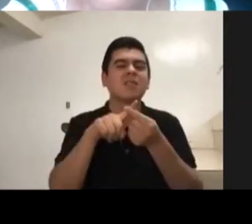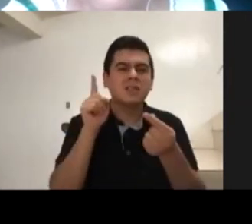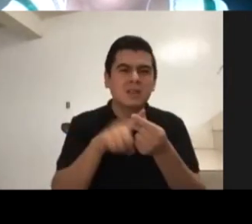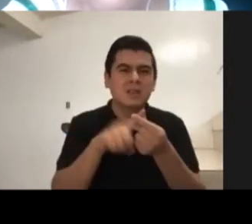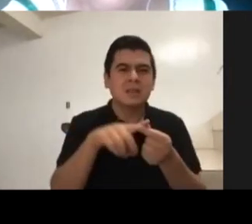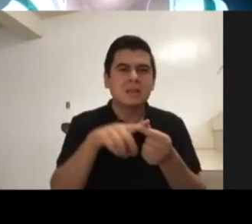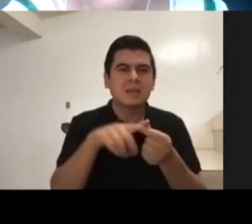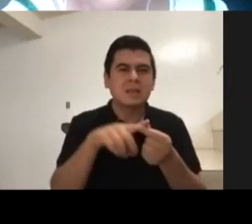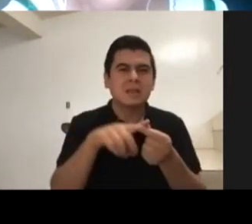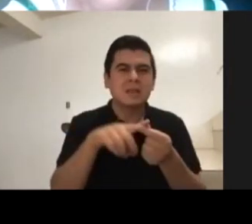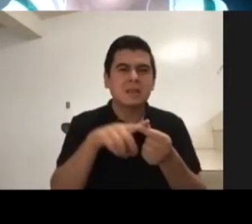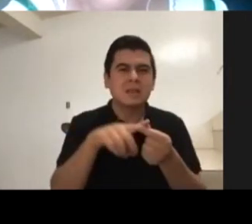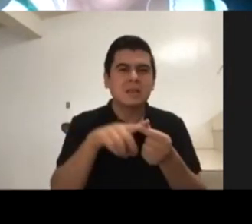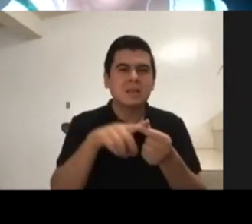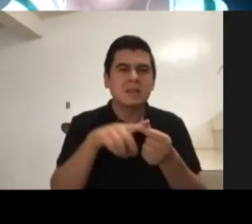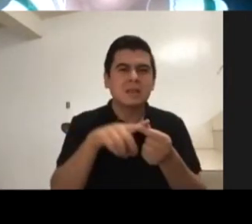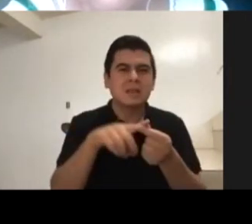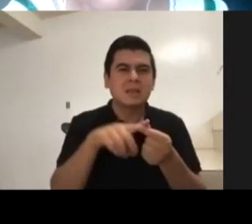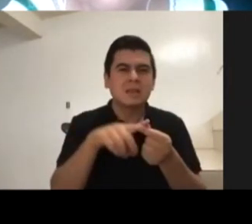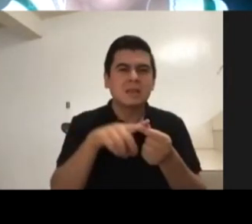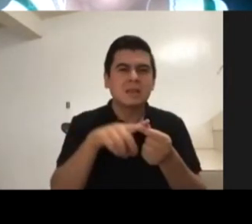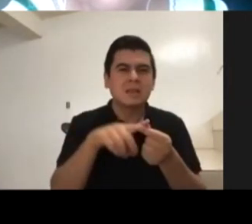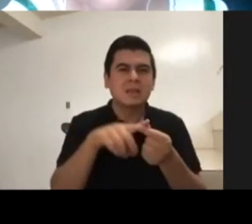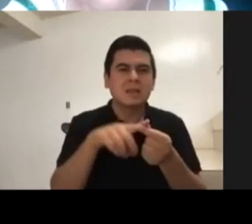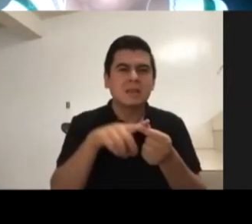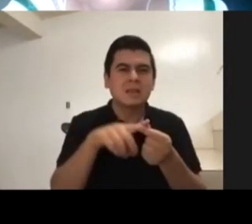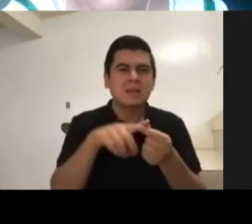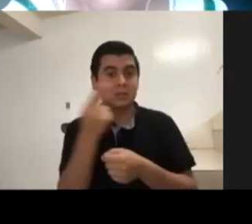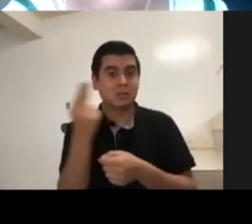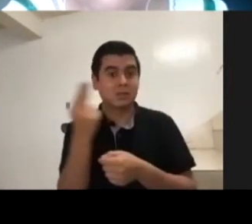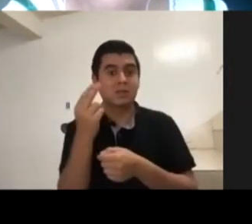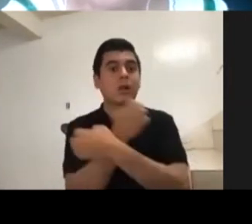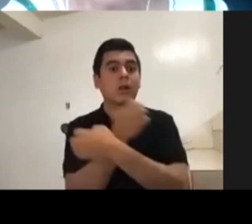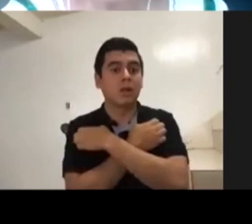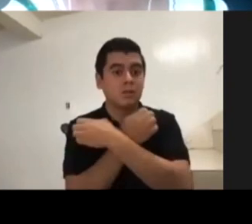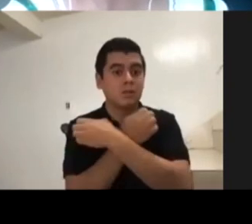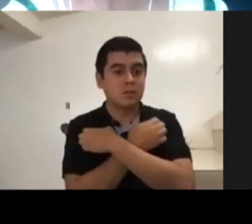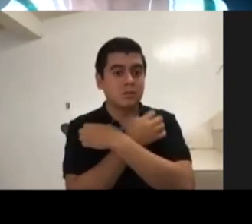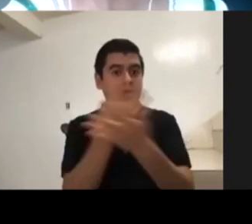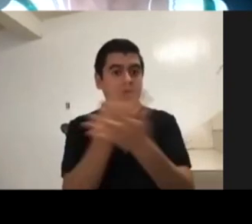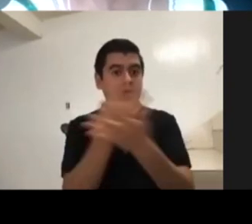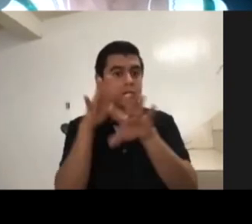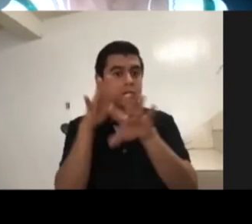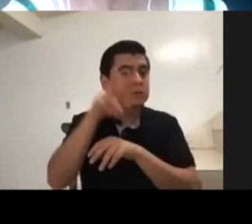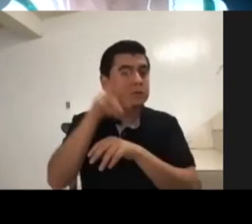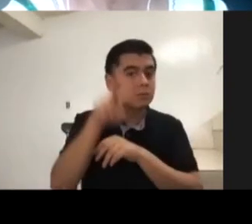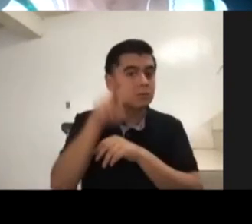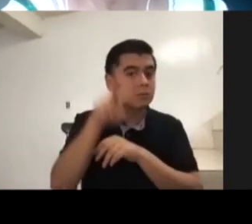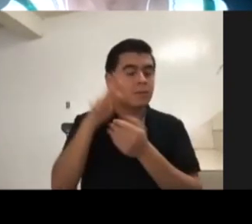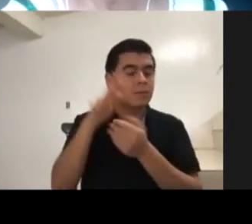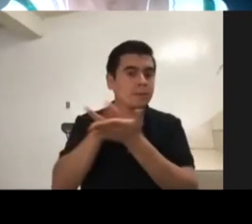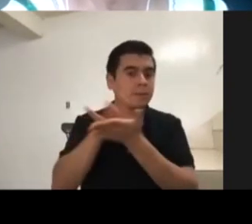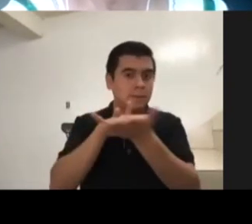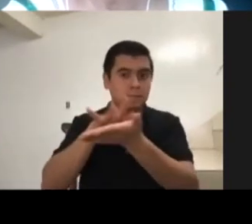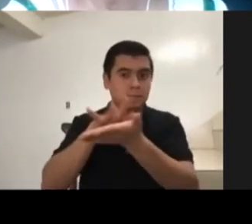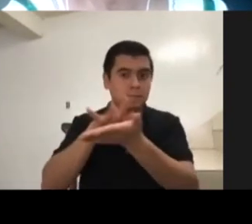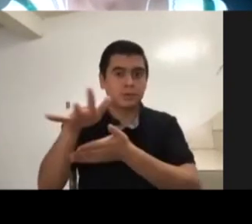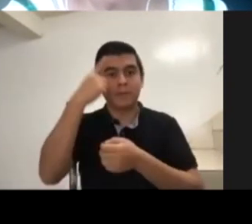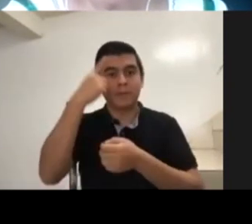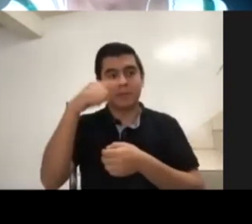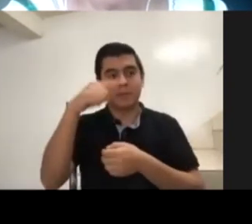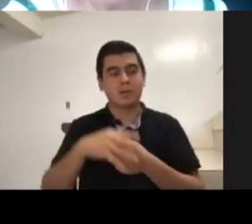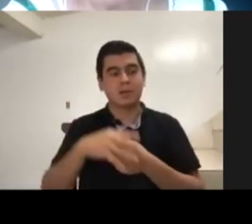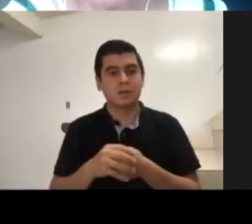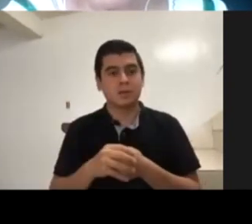servicios de una calidad distinta o con un mecanismo de alguna forma de segregación. ¿Quién